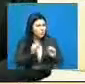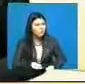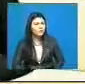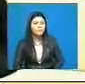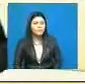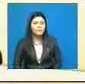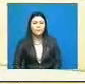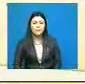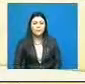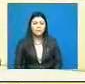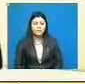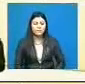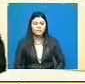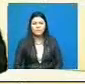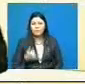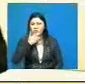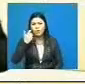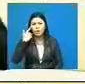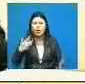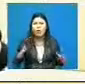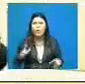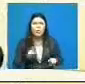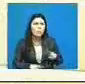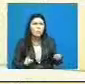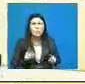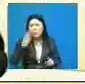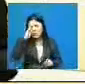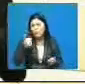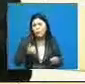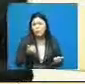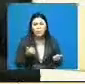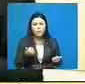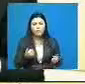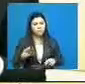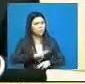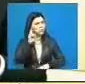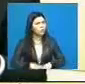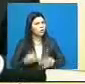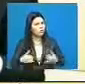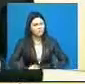Pero no titubeamos a la hora de tomar decisiones. ¿Por qué?